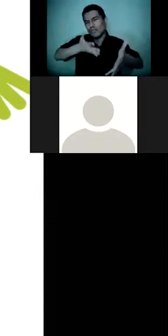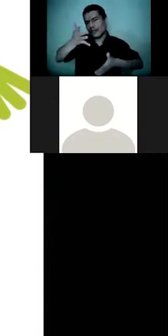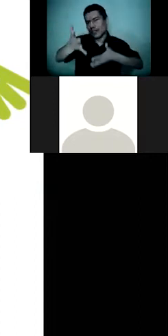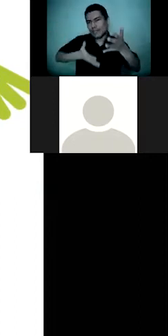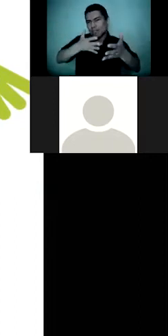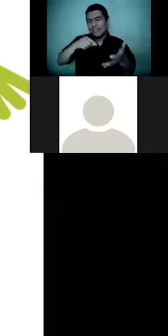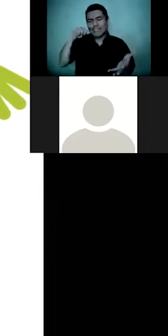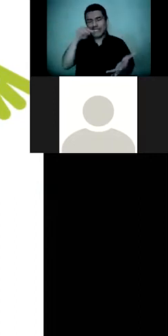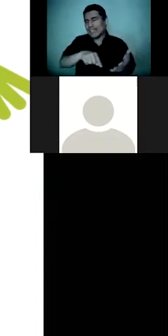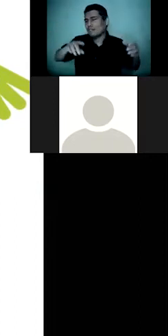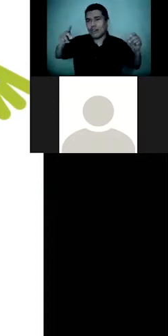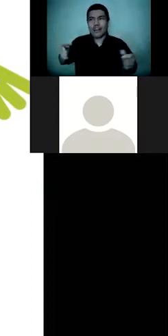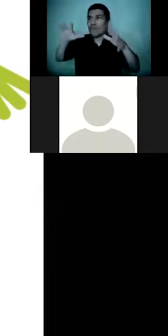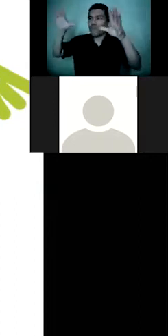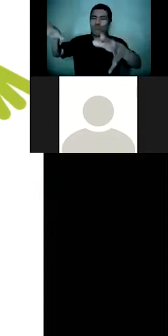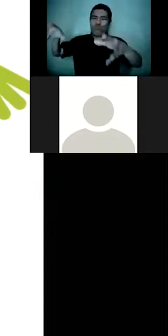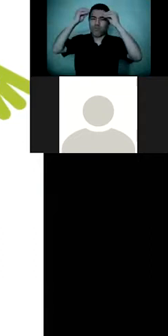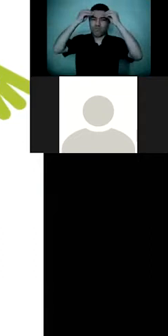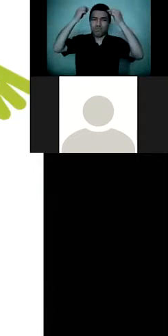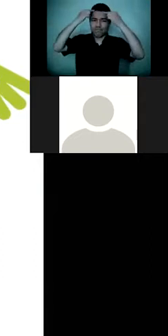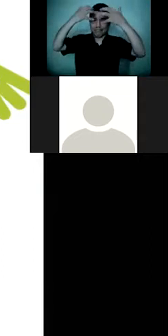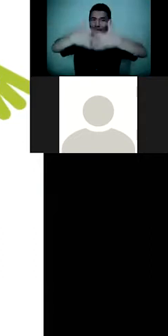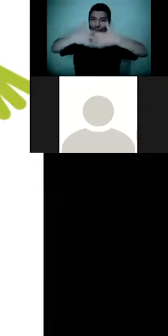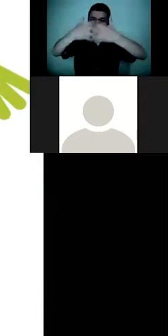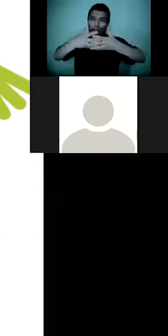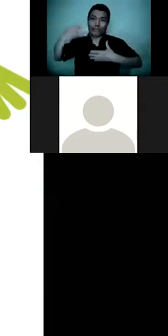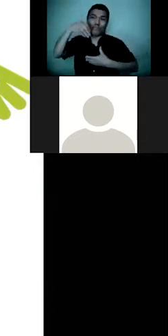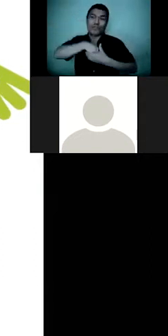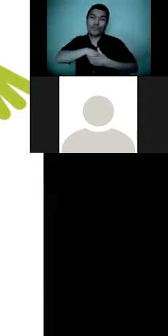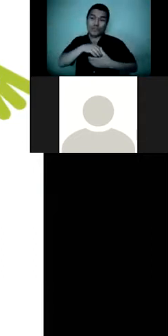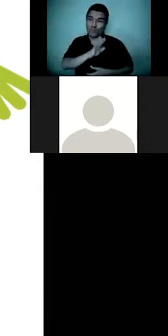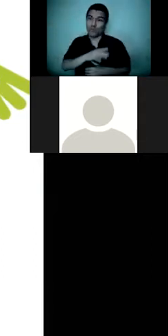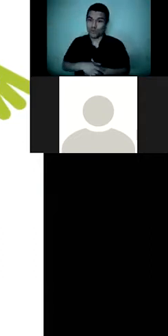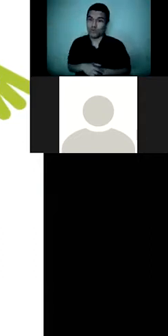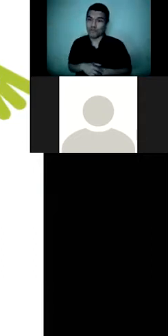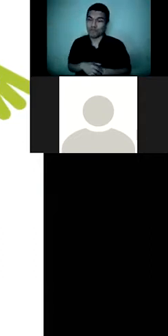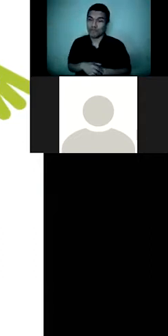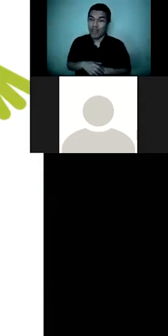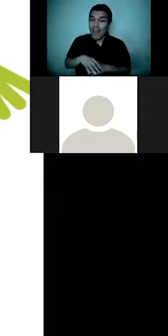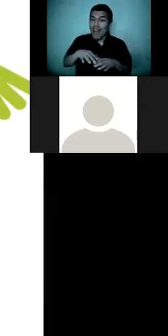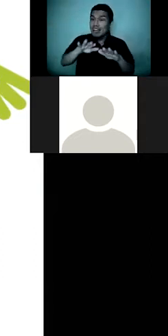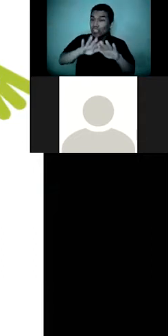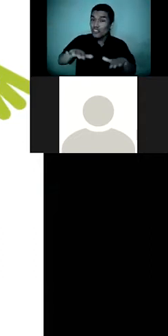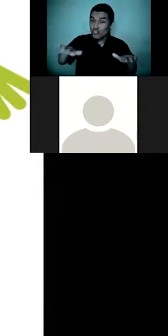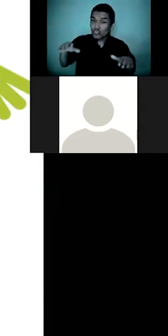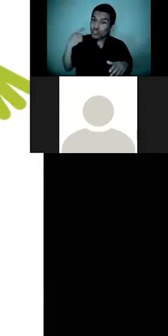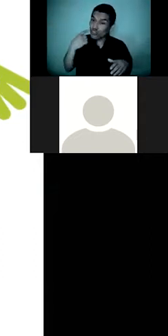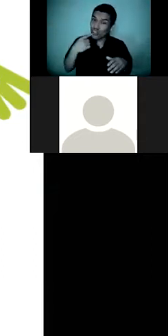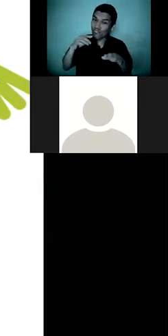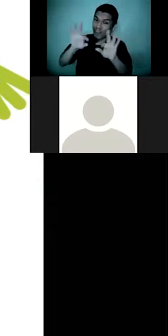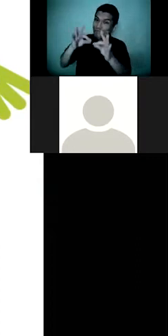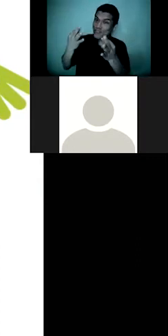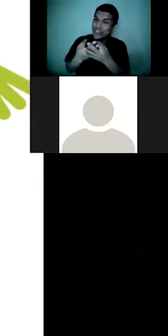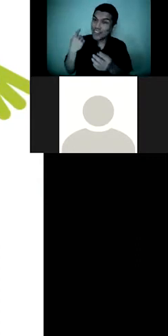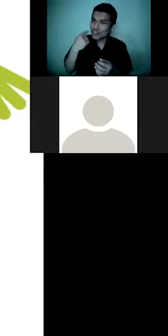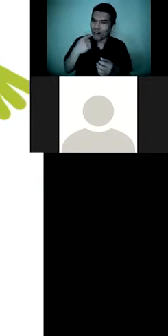rápidamente hay que darle idioma. Hay que darle la lengua de señas, que los papás aprendan lengua de señas para que tengan contacto con